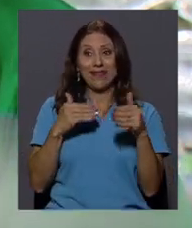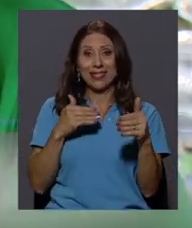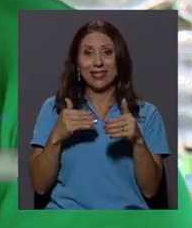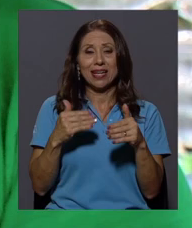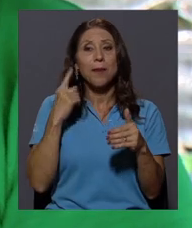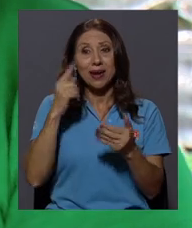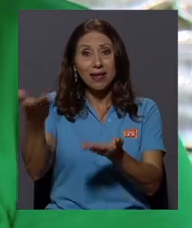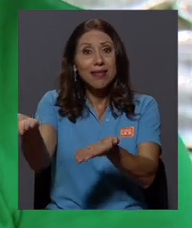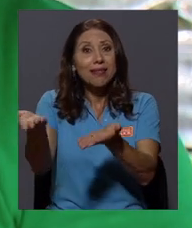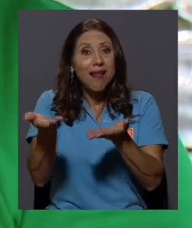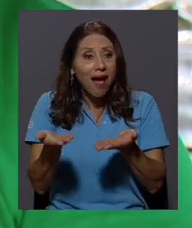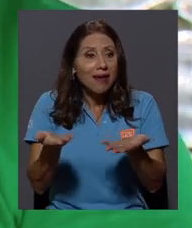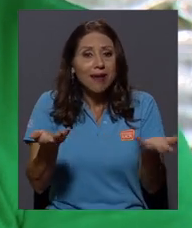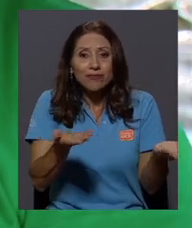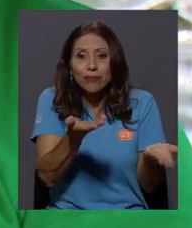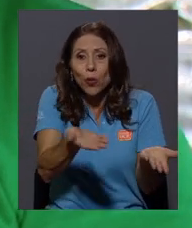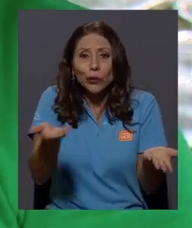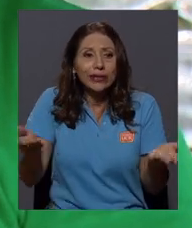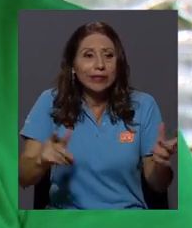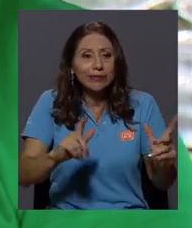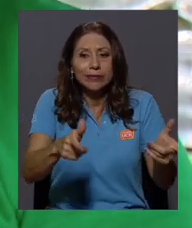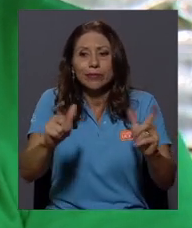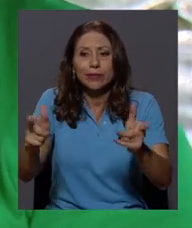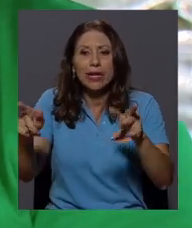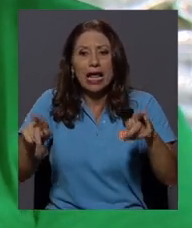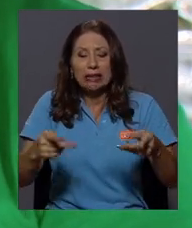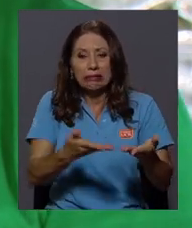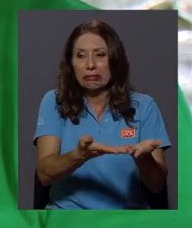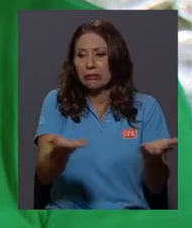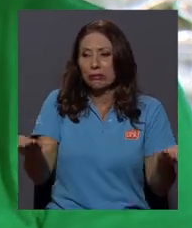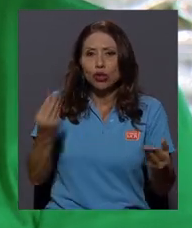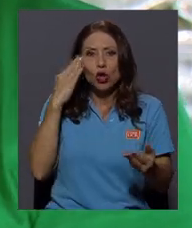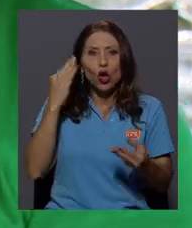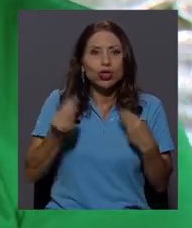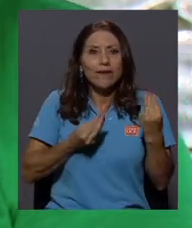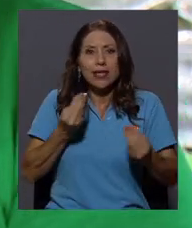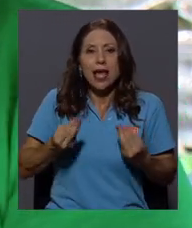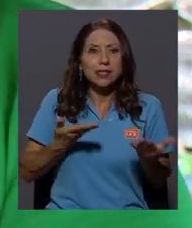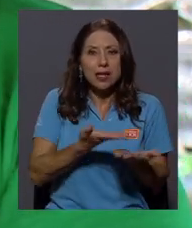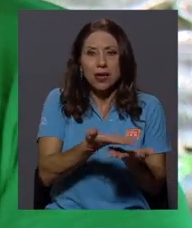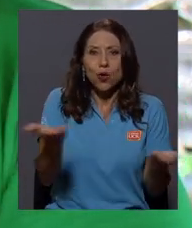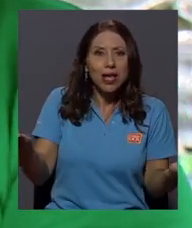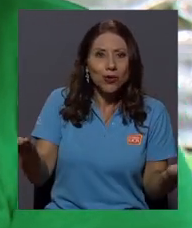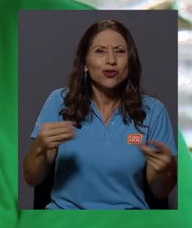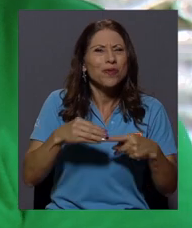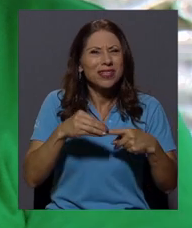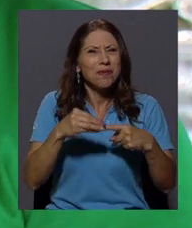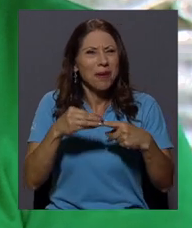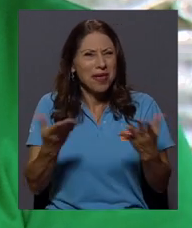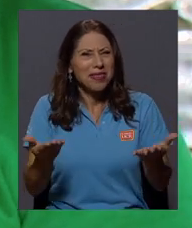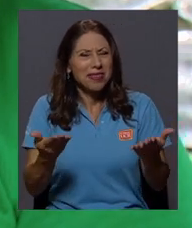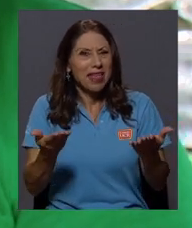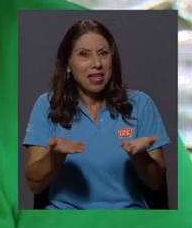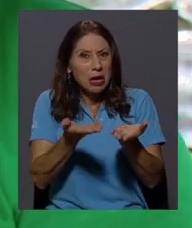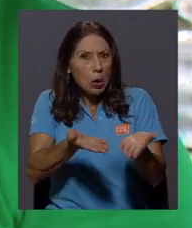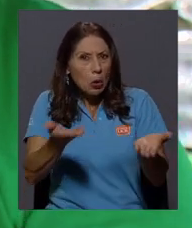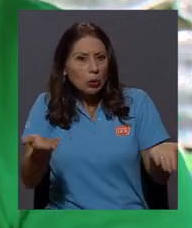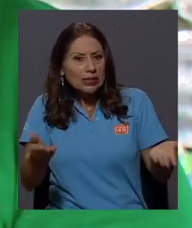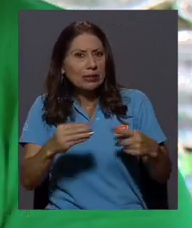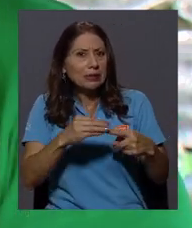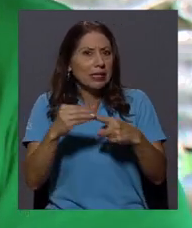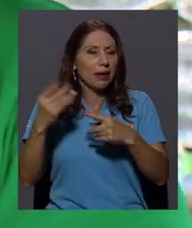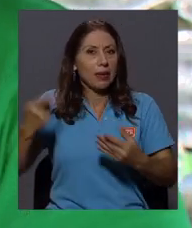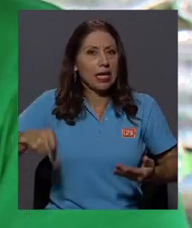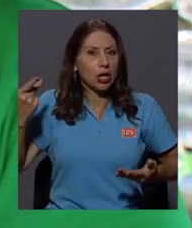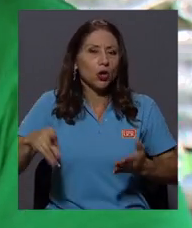sus residuos, ¿verdad?, que muchas veces la gente no sabe qué hacer con ellos, principalmente residuos de manejo especial y peligrosos.